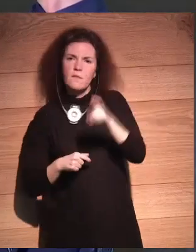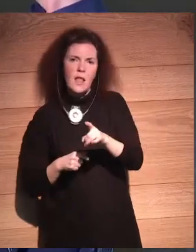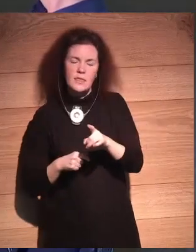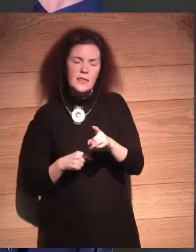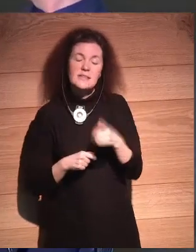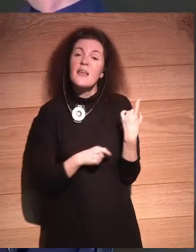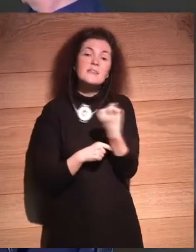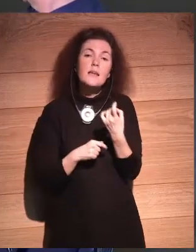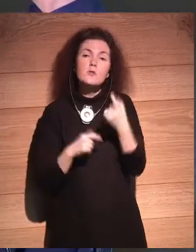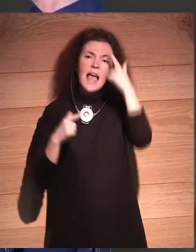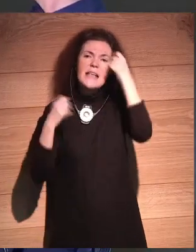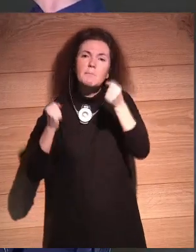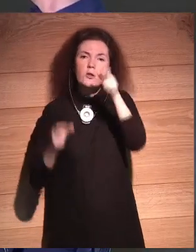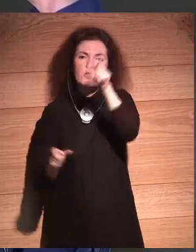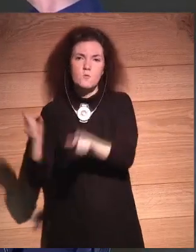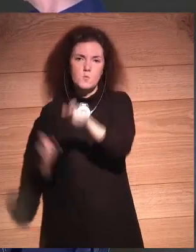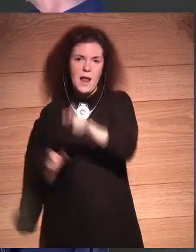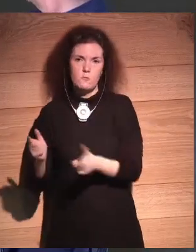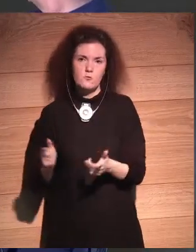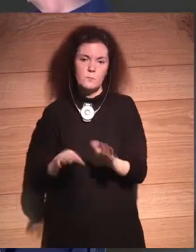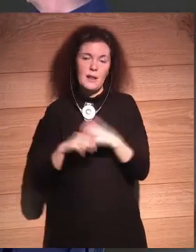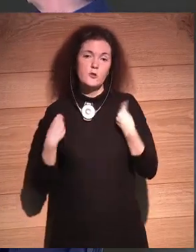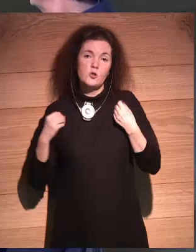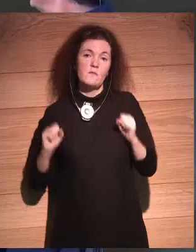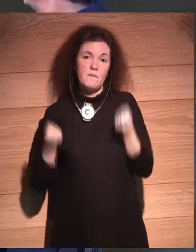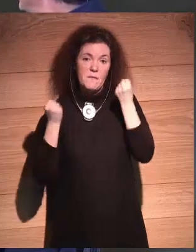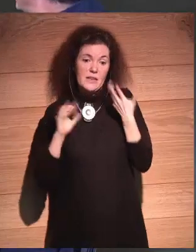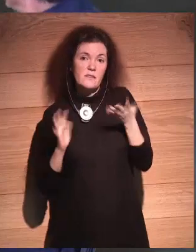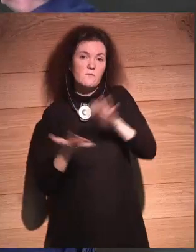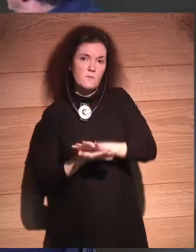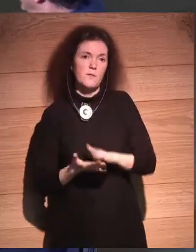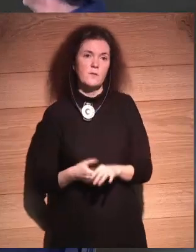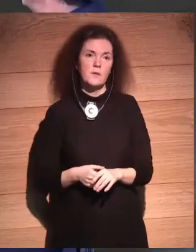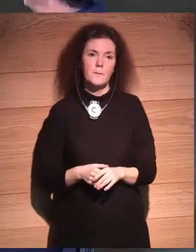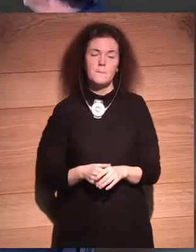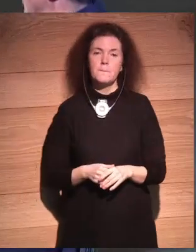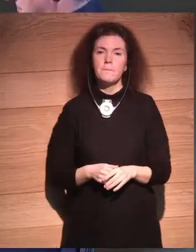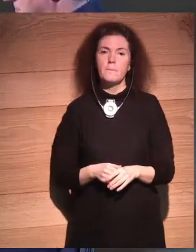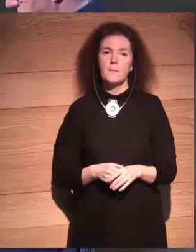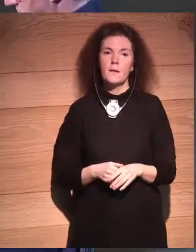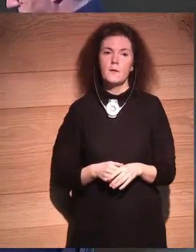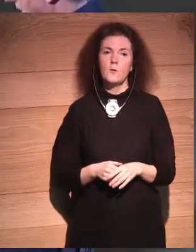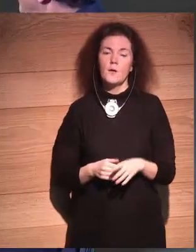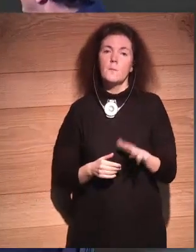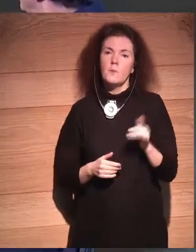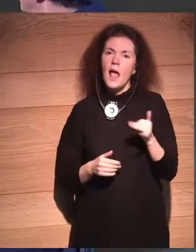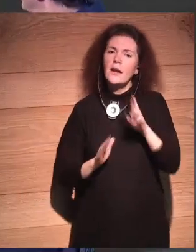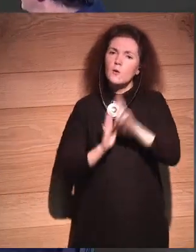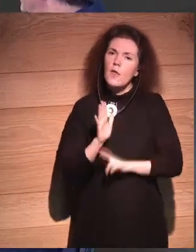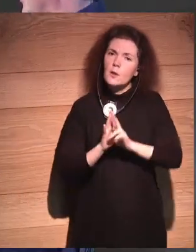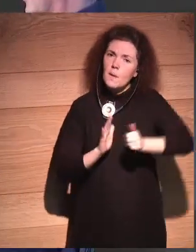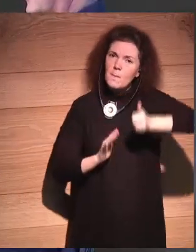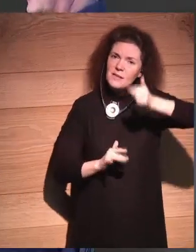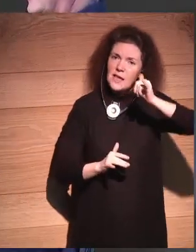Necesitamos expertos en humanos para sobrevivir a esta transformación. Pero tendremos más y más regulación,